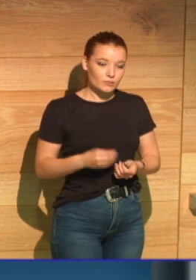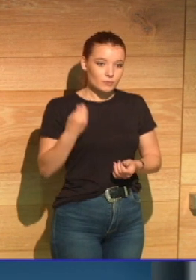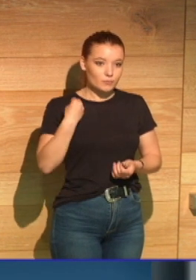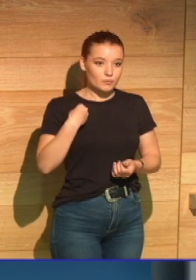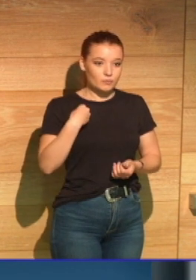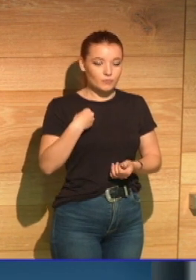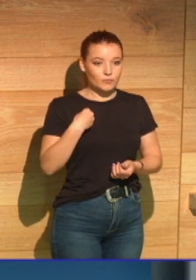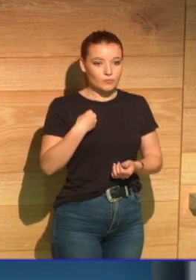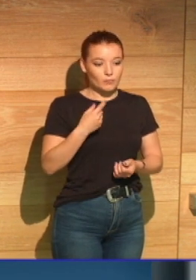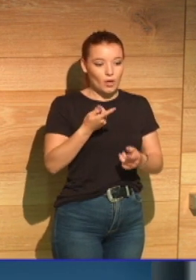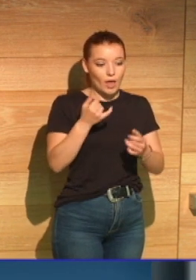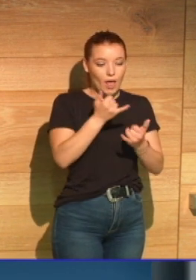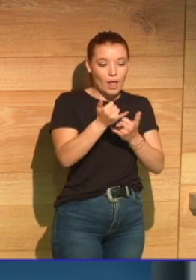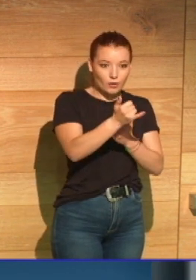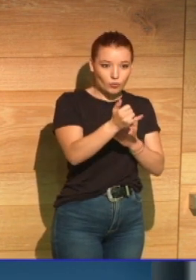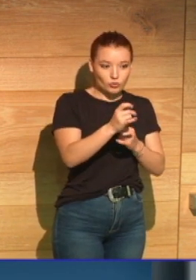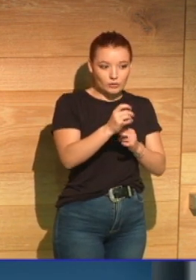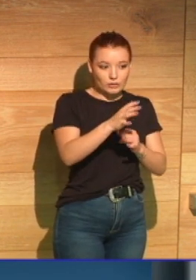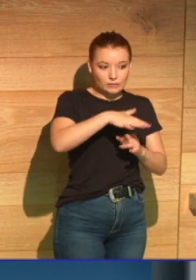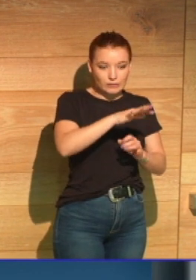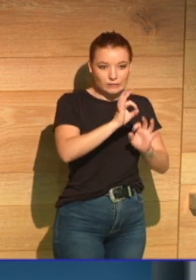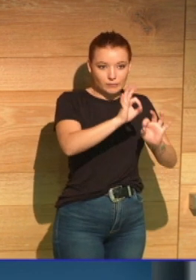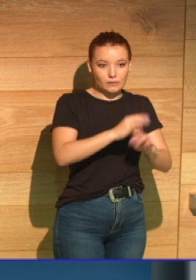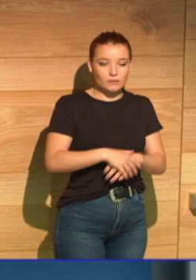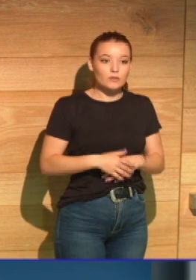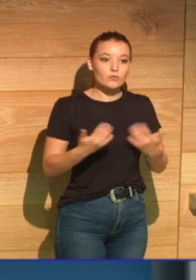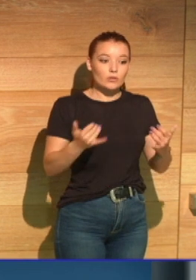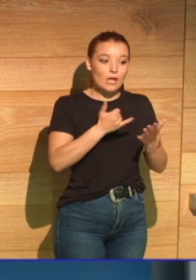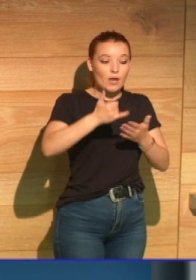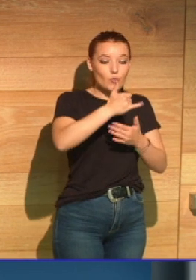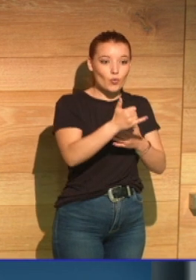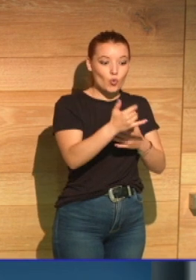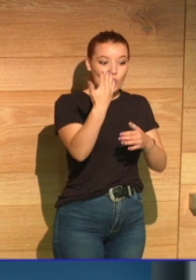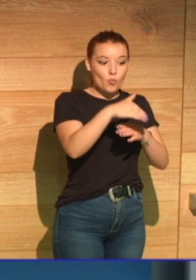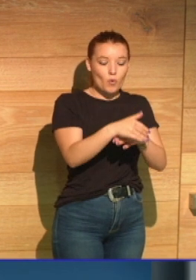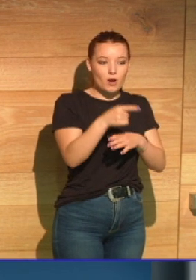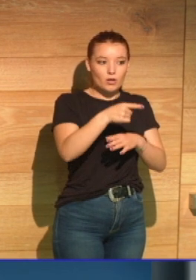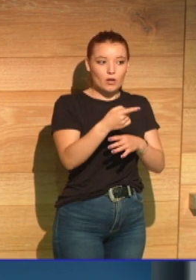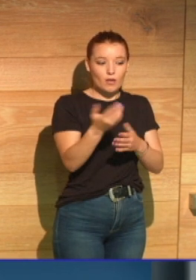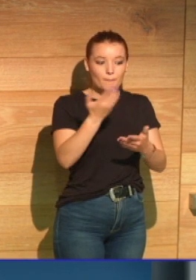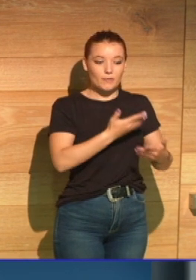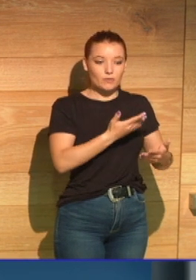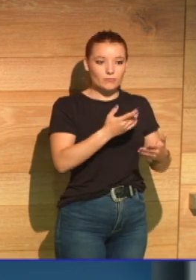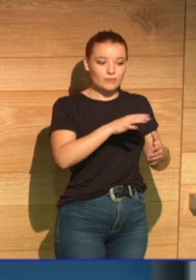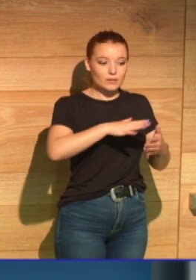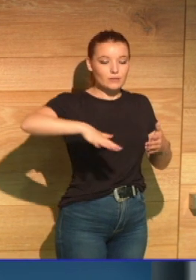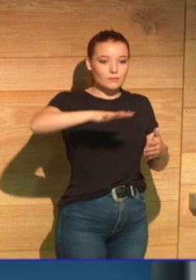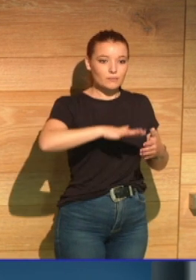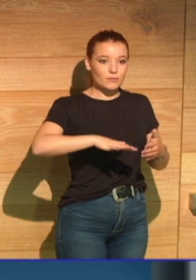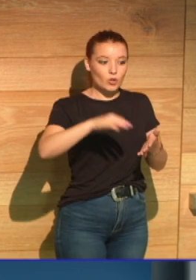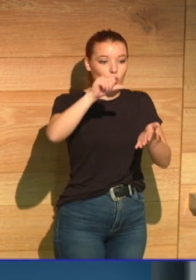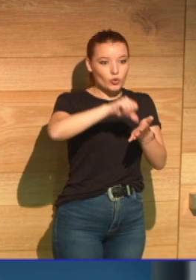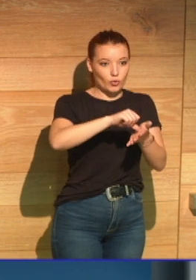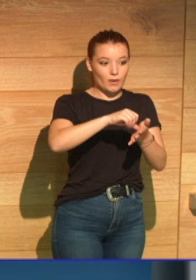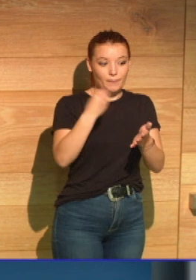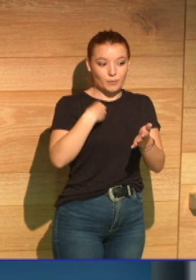con agricultores de la ciudad. Y entonces ellos invitan a todos estos agricultores urbanos, los invitan a tener un espacio dentro de la ciudad, en su museo, y